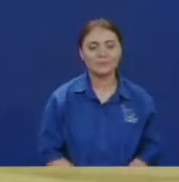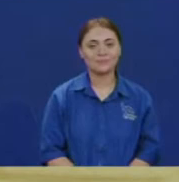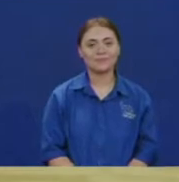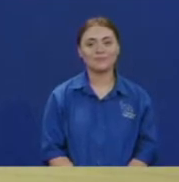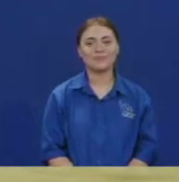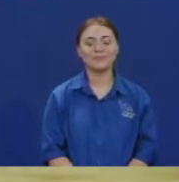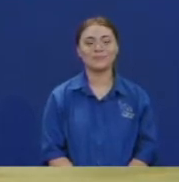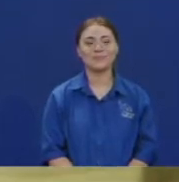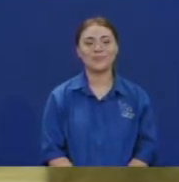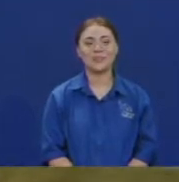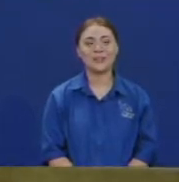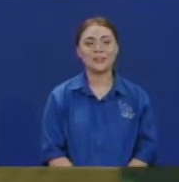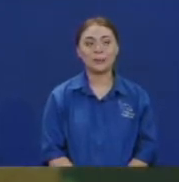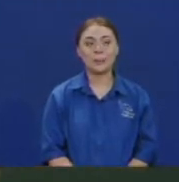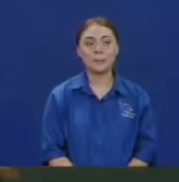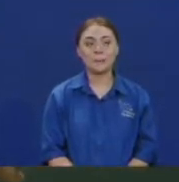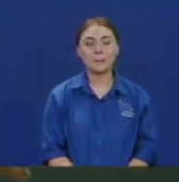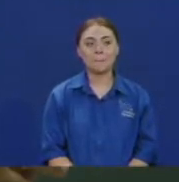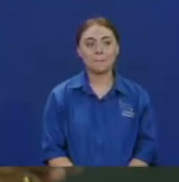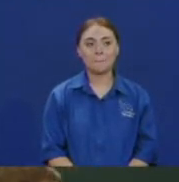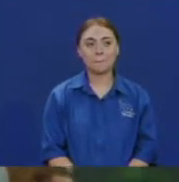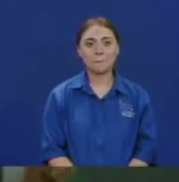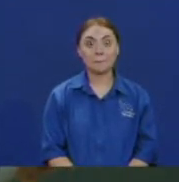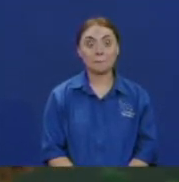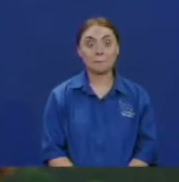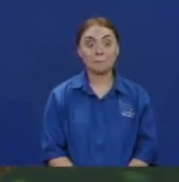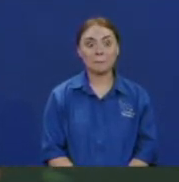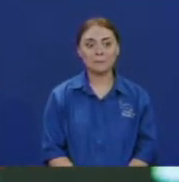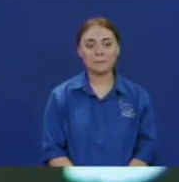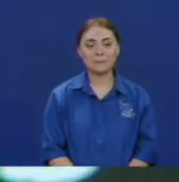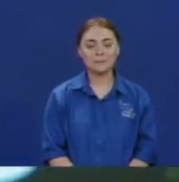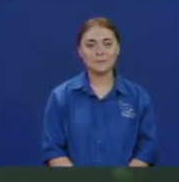Así. Pero qué tremendo, así.